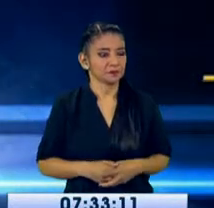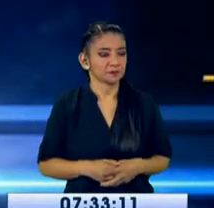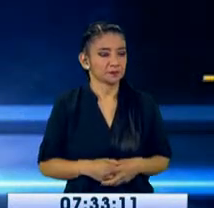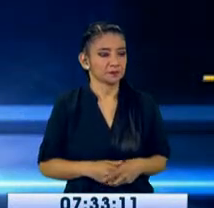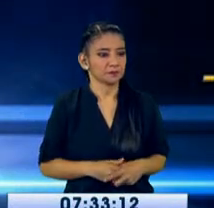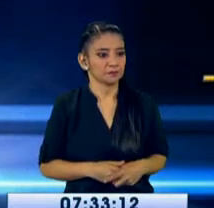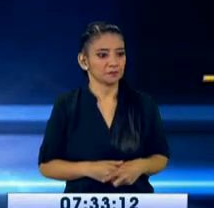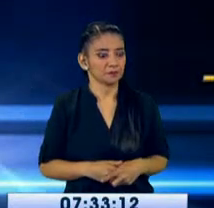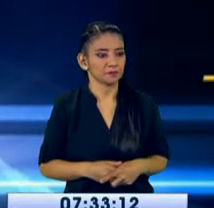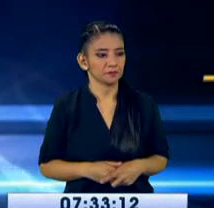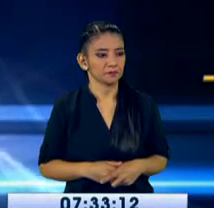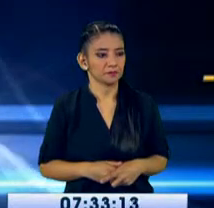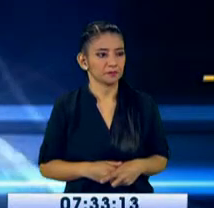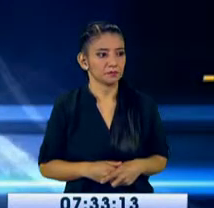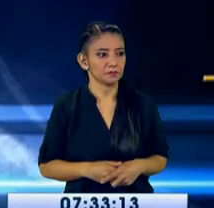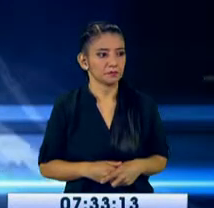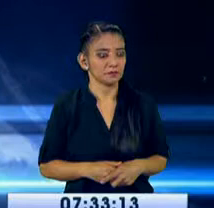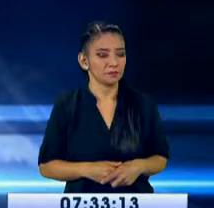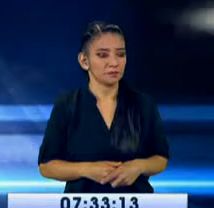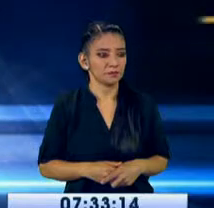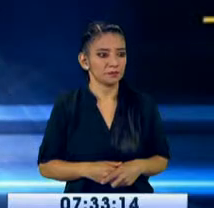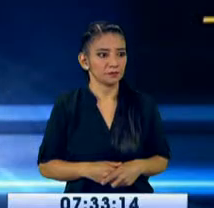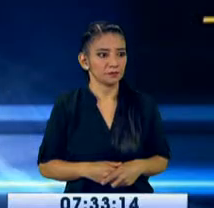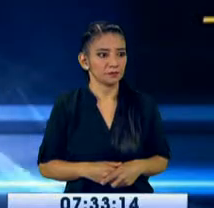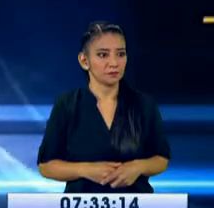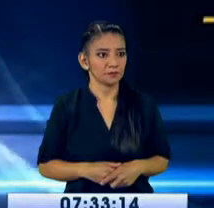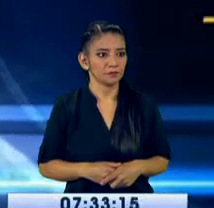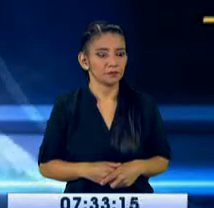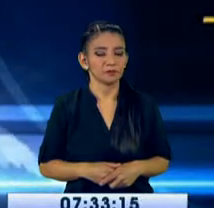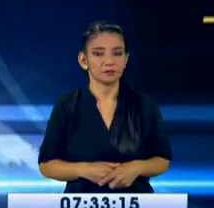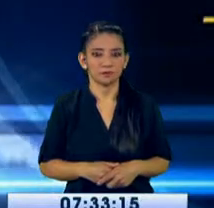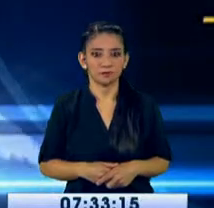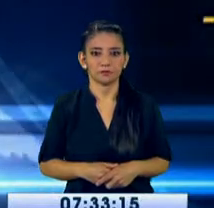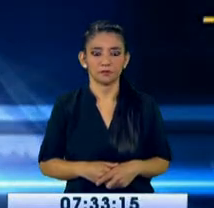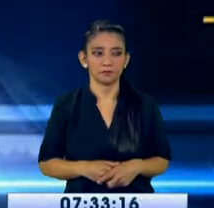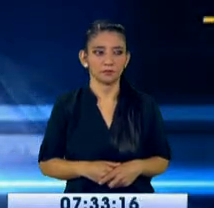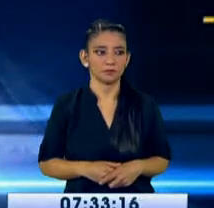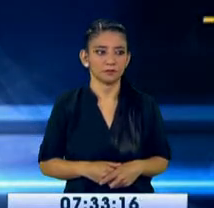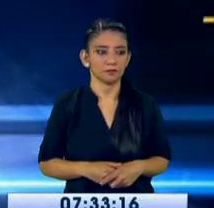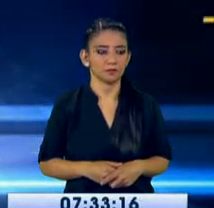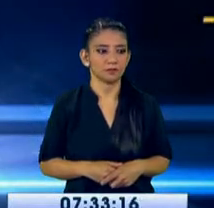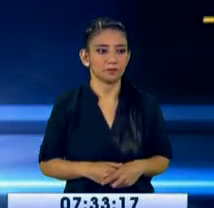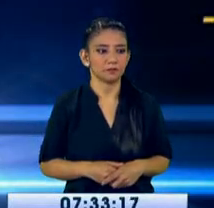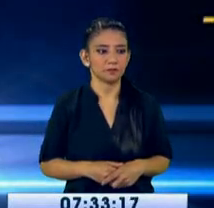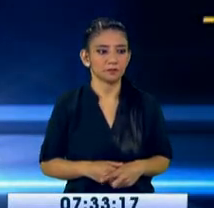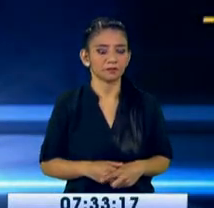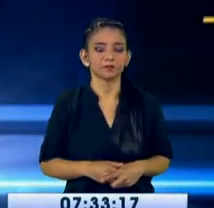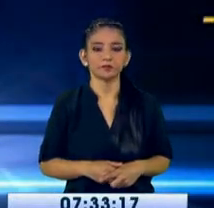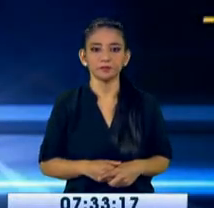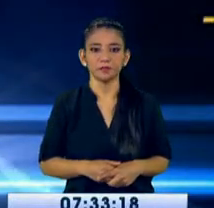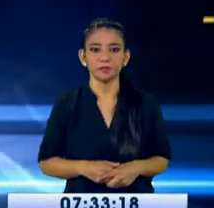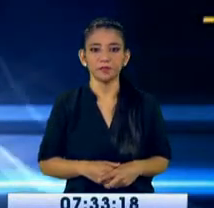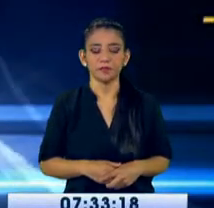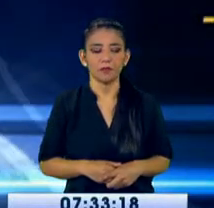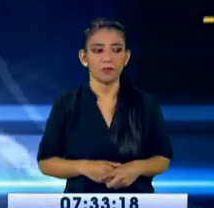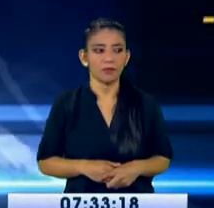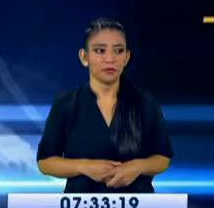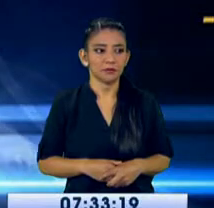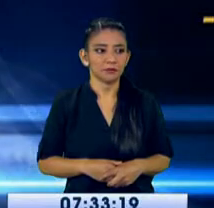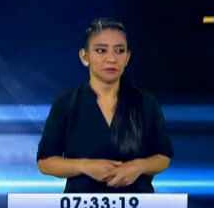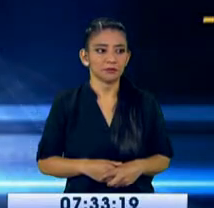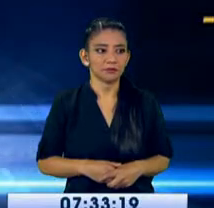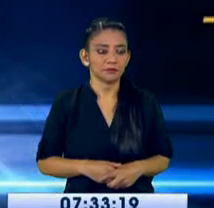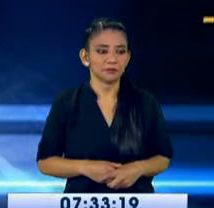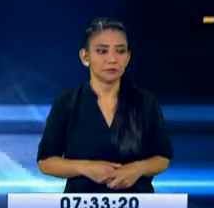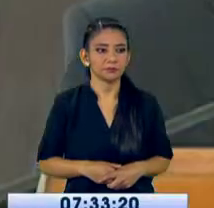corporación Nacional de finanzas populares y los bancos central del Ecuador del estado y del instituto ecuatoriano de